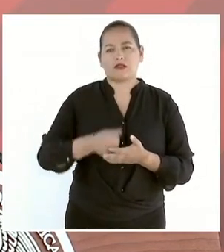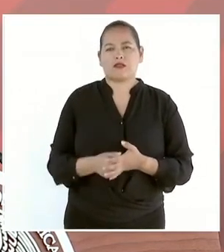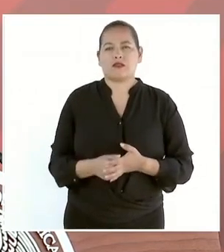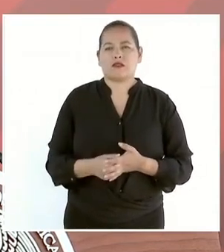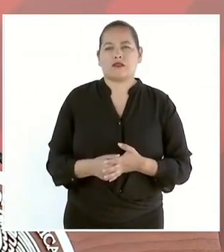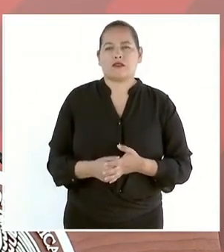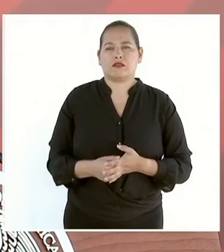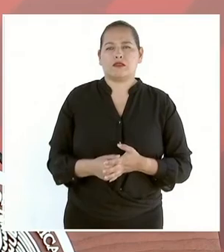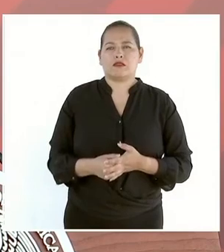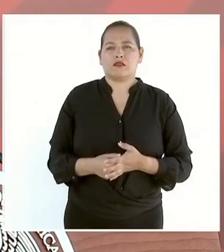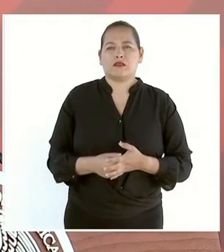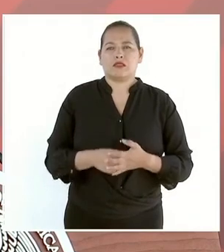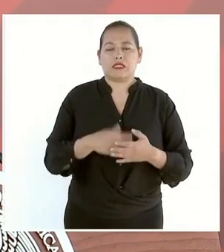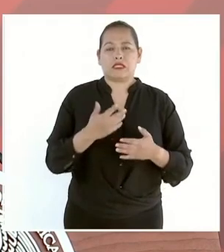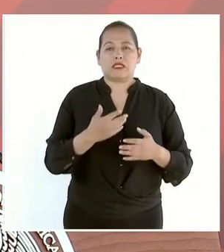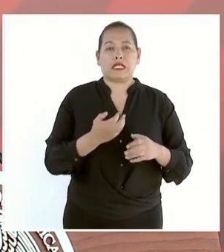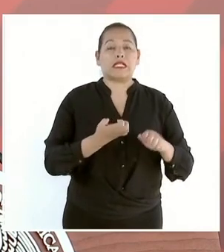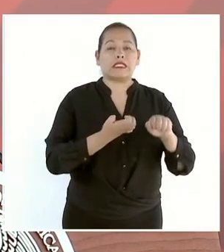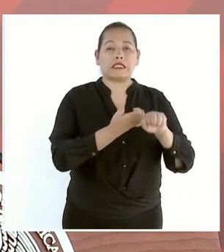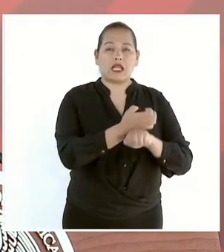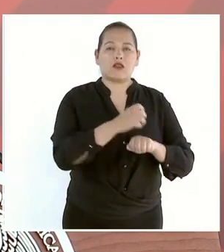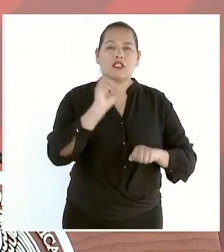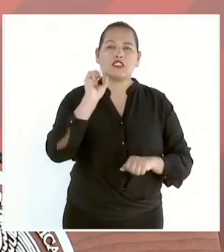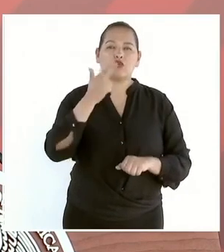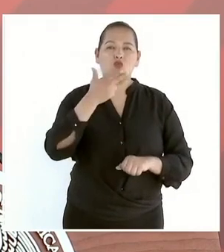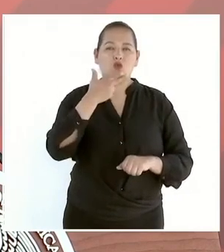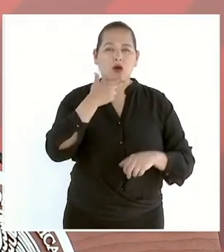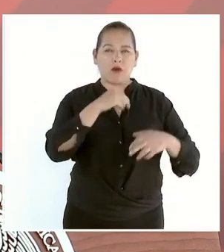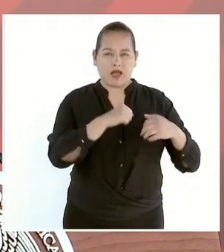y en el estado fronterizo de chihuahua